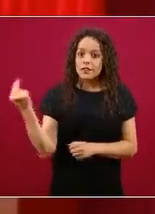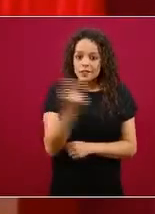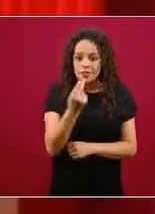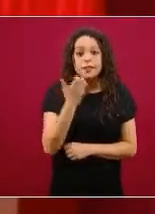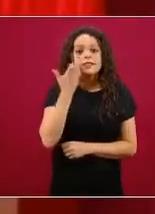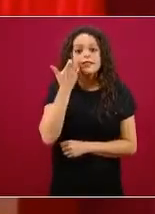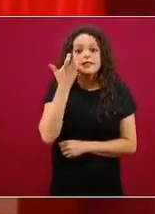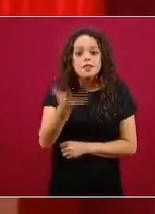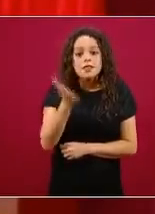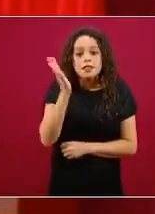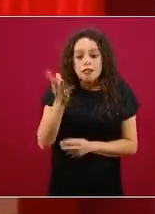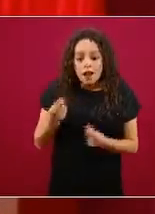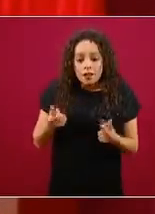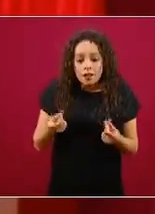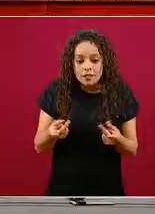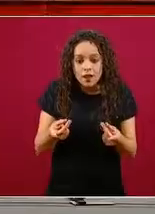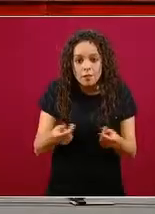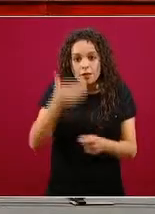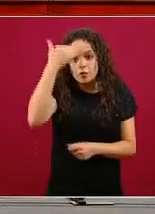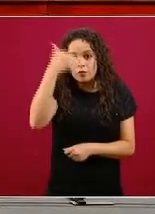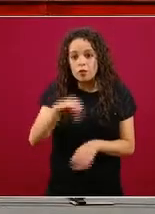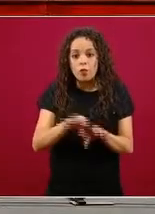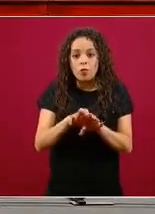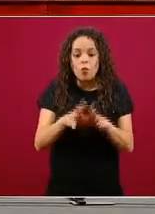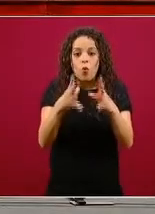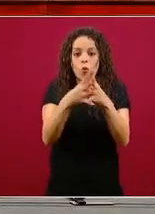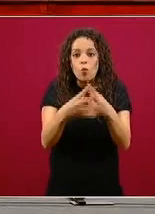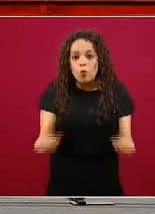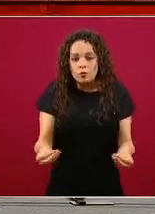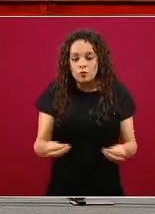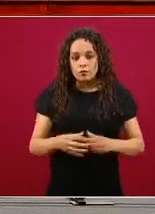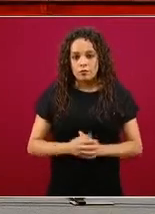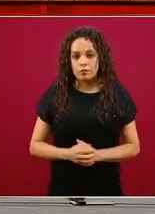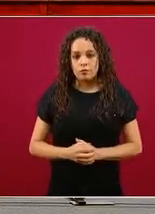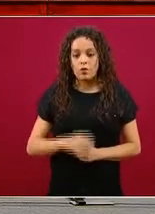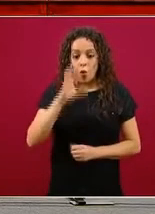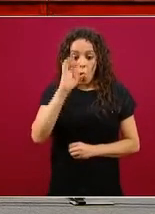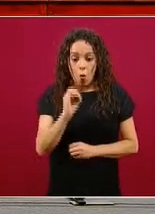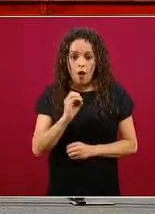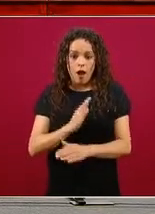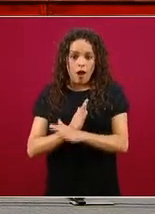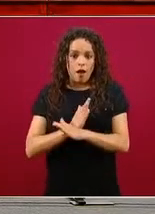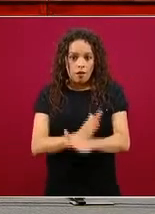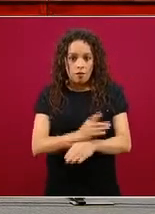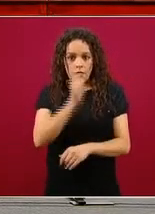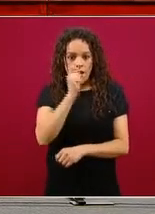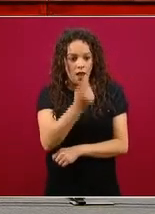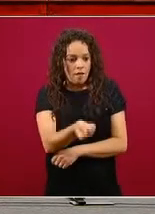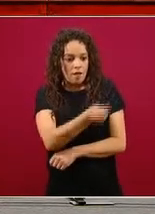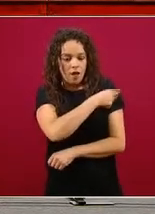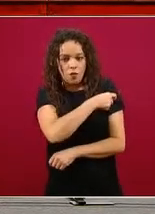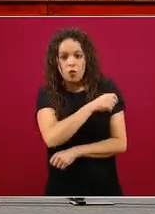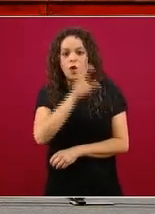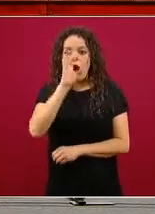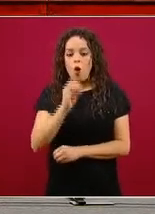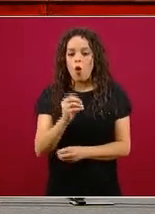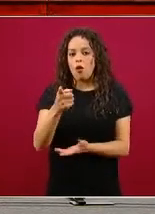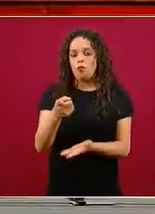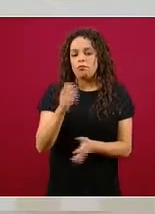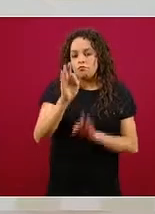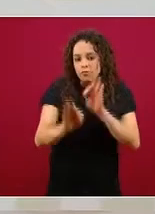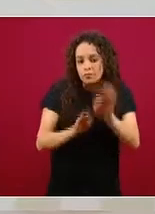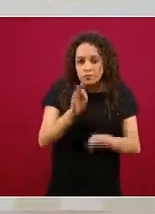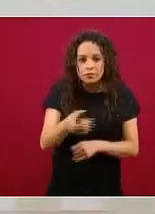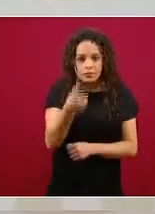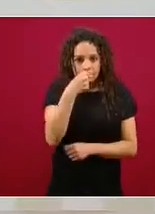de que haya ya una solución, tanto en el lado de prevención con una vacuna como en el lado de tratamiento. Pero es